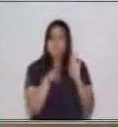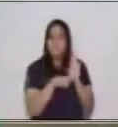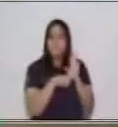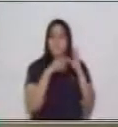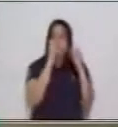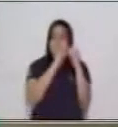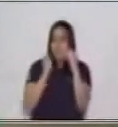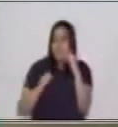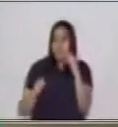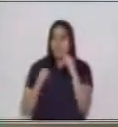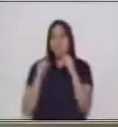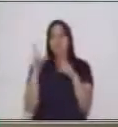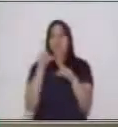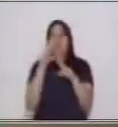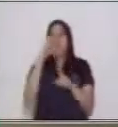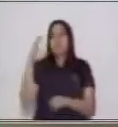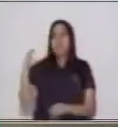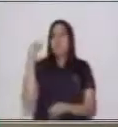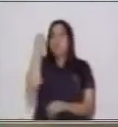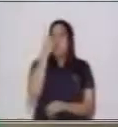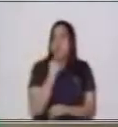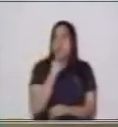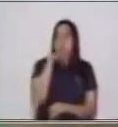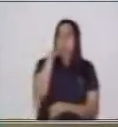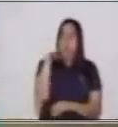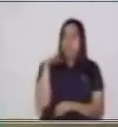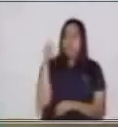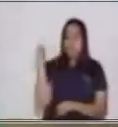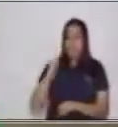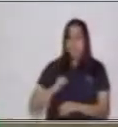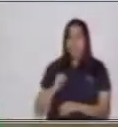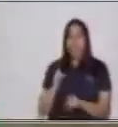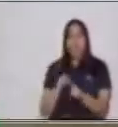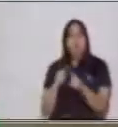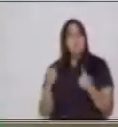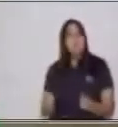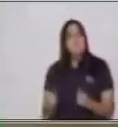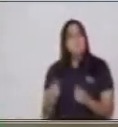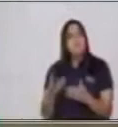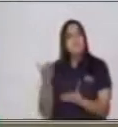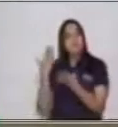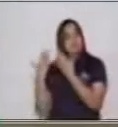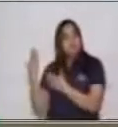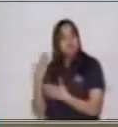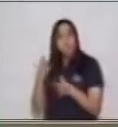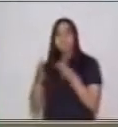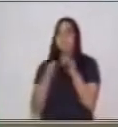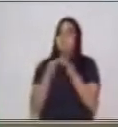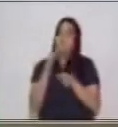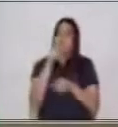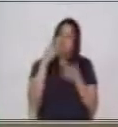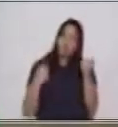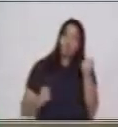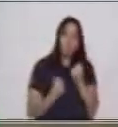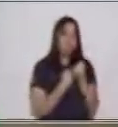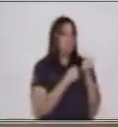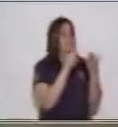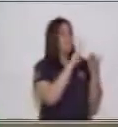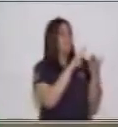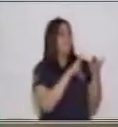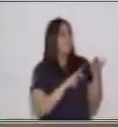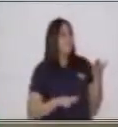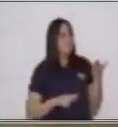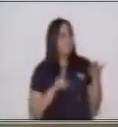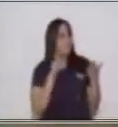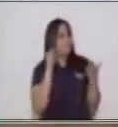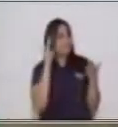ortográficas de la letra C, la letra S y la letra Z. Pero como te vuelvo a decir, si tú no lo refuerzas con la lectura, no